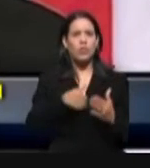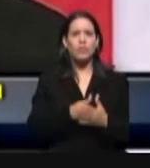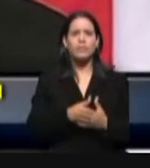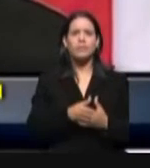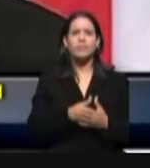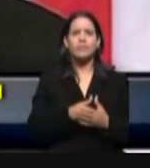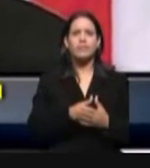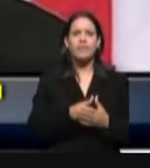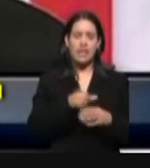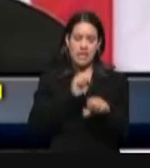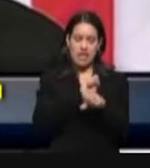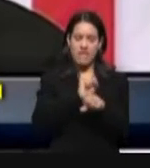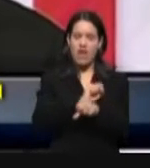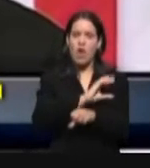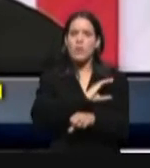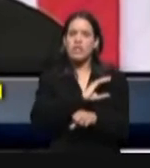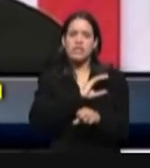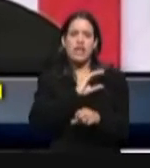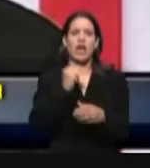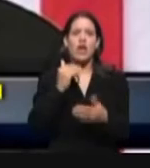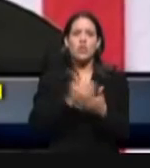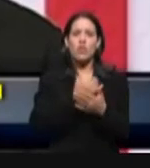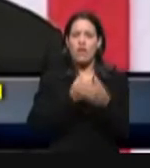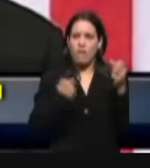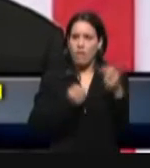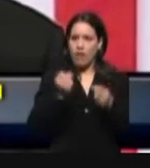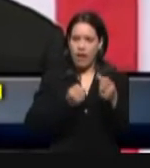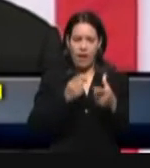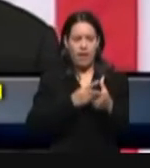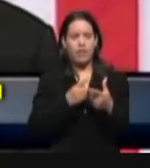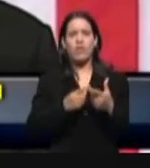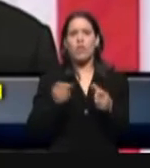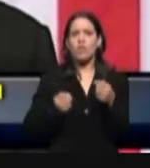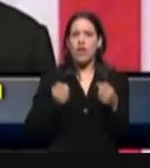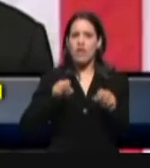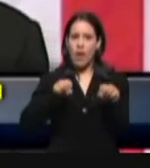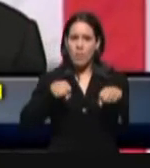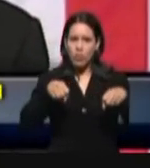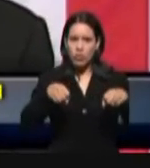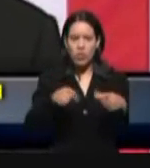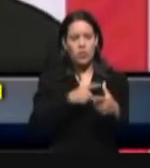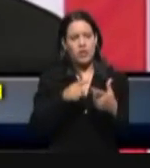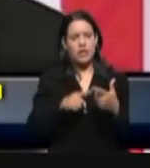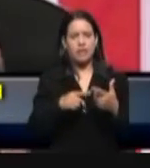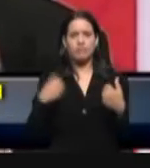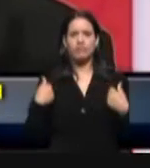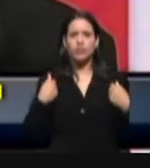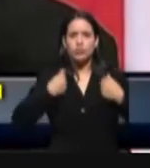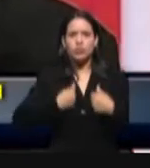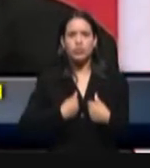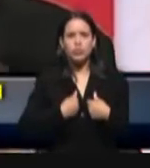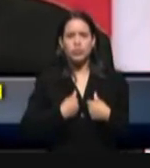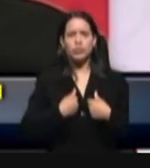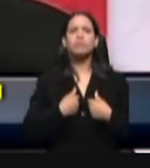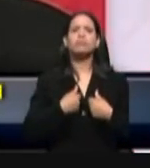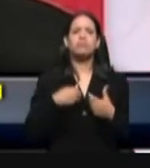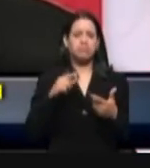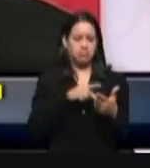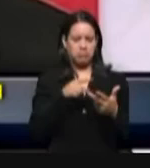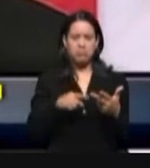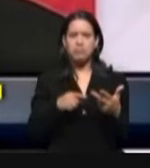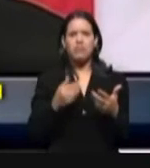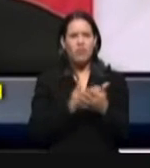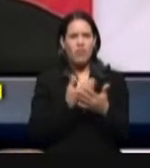policías, con nuevas patrullas, motoras, uniformes, chalecos, radios, portátiles y armas de fuego. Nuestro compromiso continúa